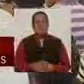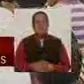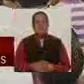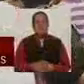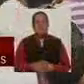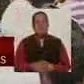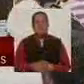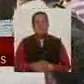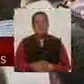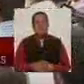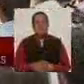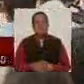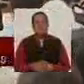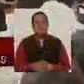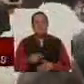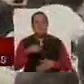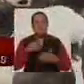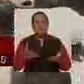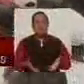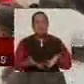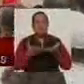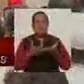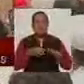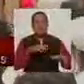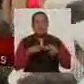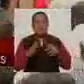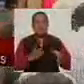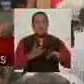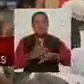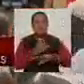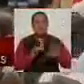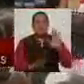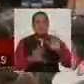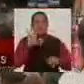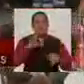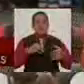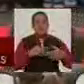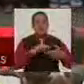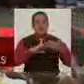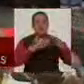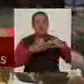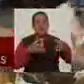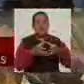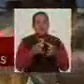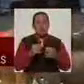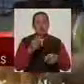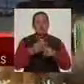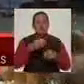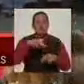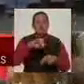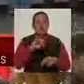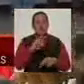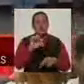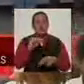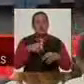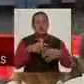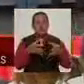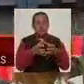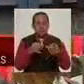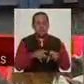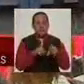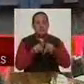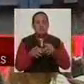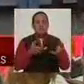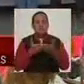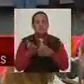Esta entrega simbólica permitirá el acceso de las 15 comunidades de Nieva para los servicios de salud y otros servicios